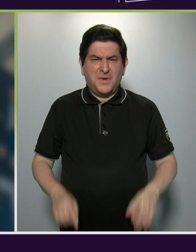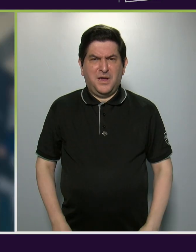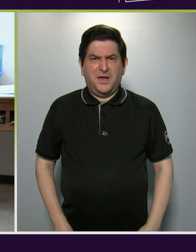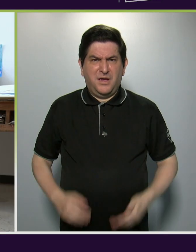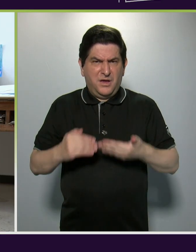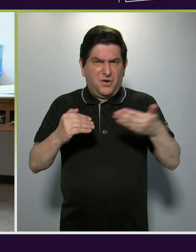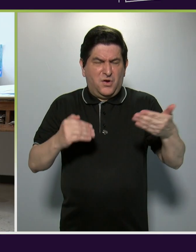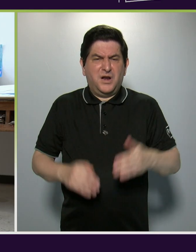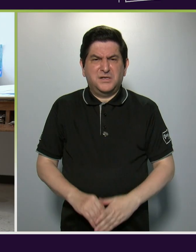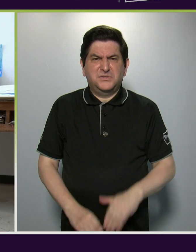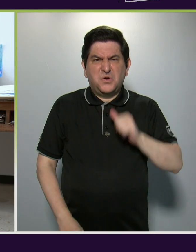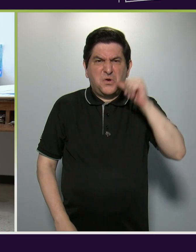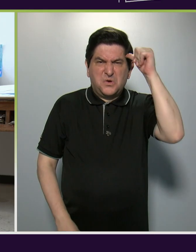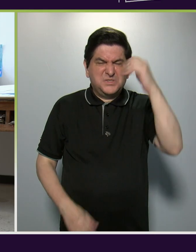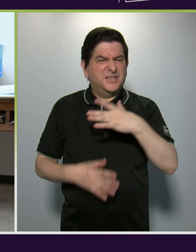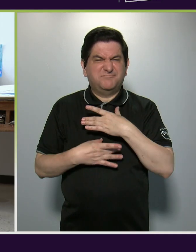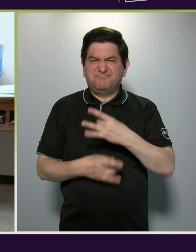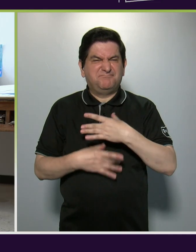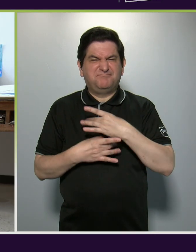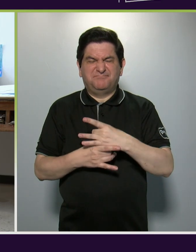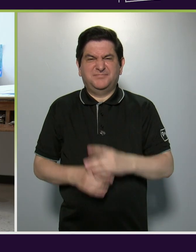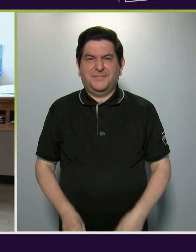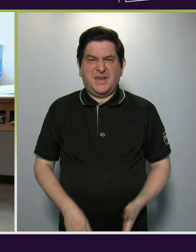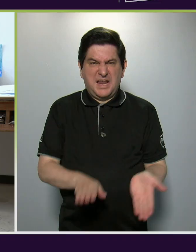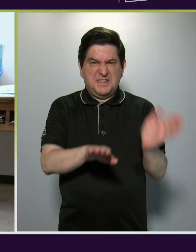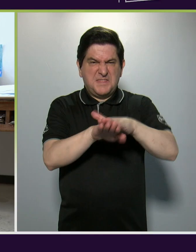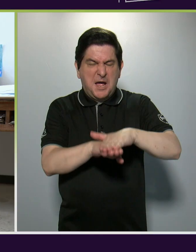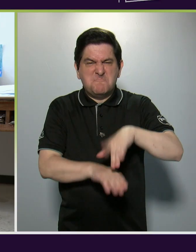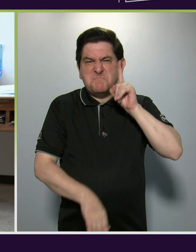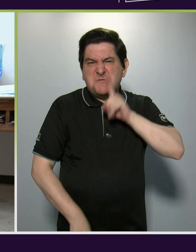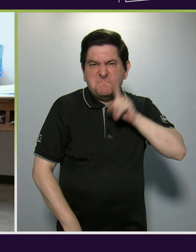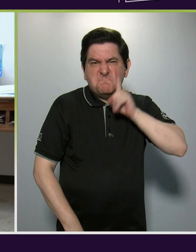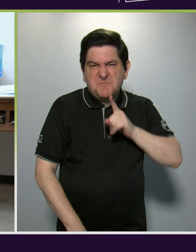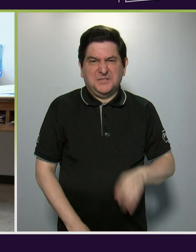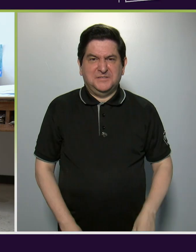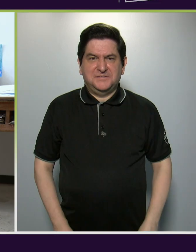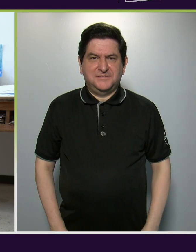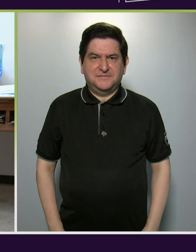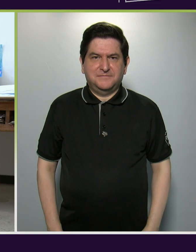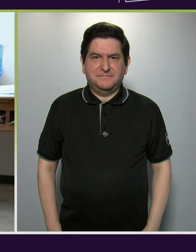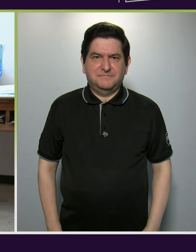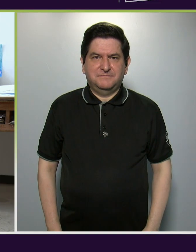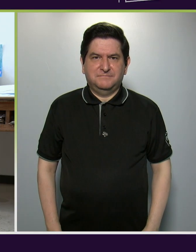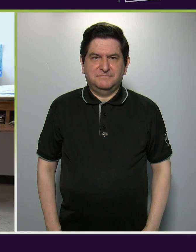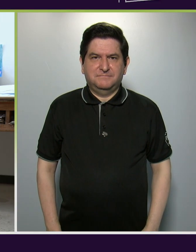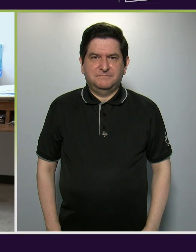me acaban de interesar tanto. Son tramposos, son mentirosos, son engañosos.